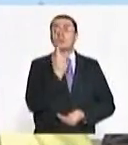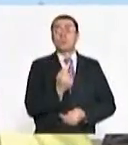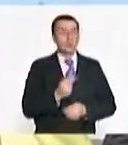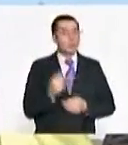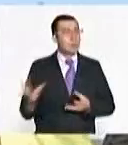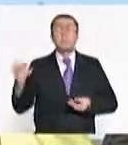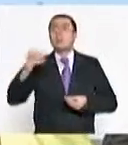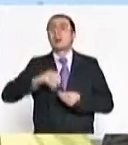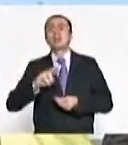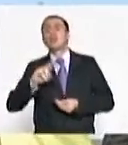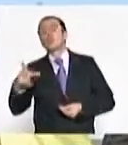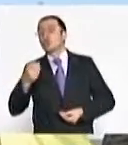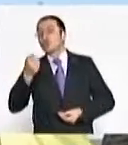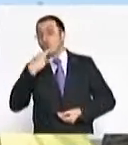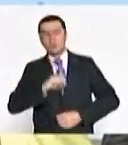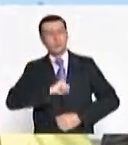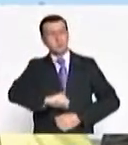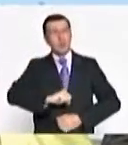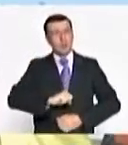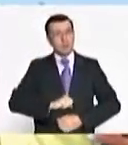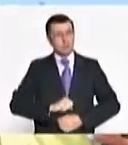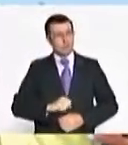sé qué cosa. Y pues